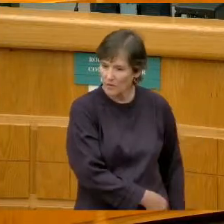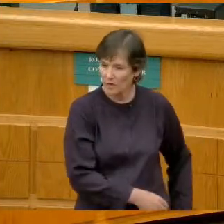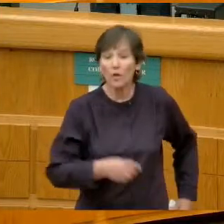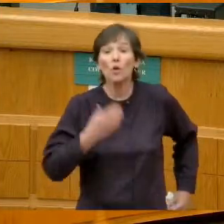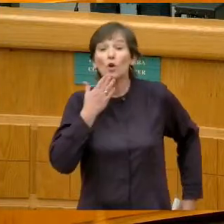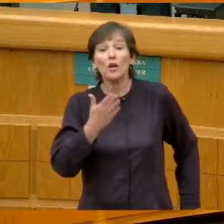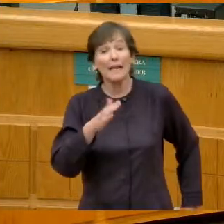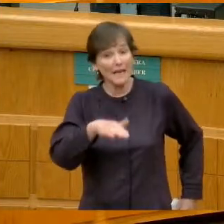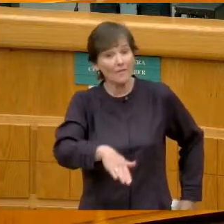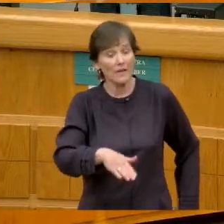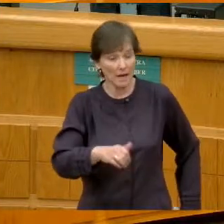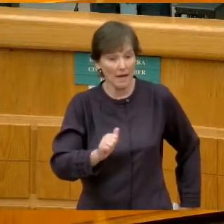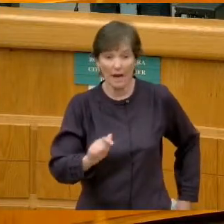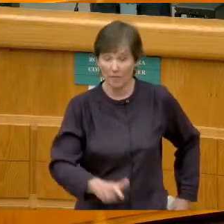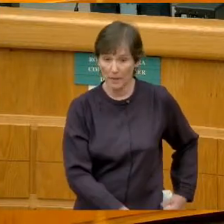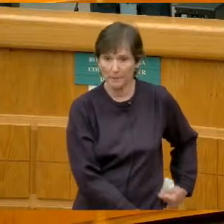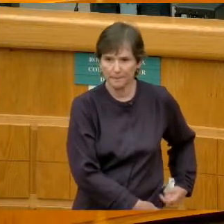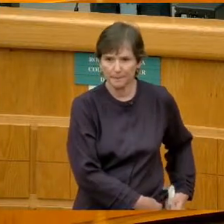Good evening, everyone.